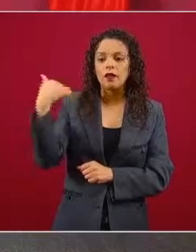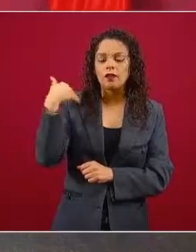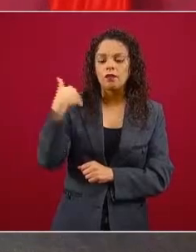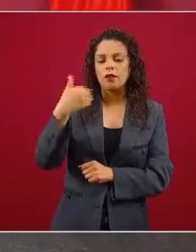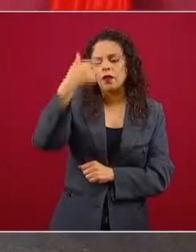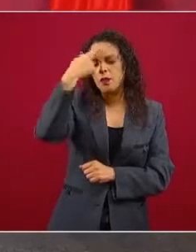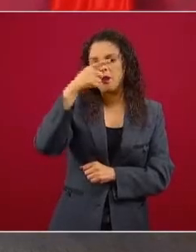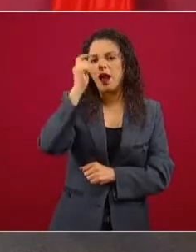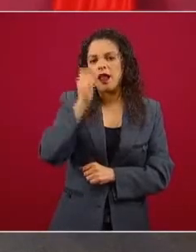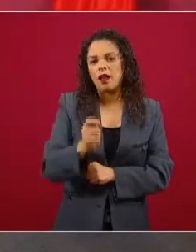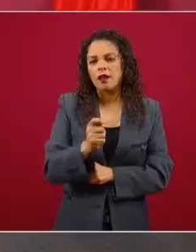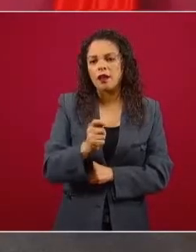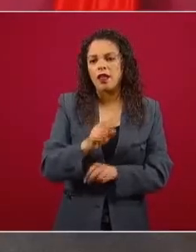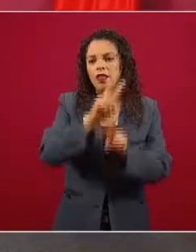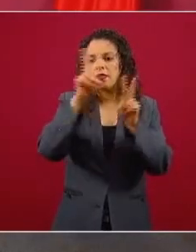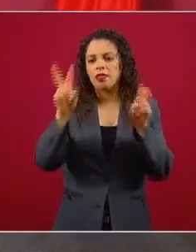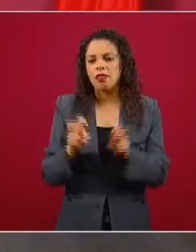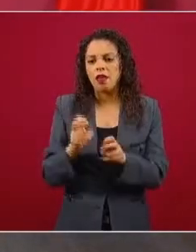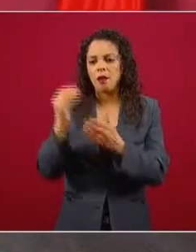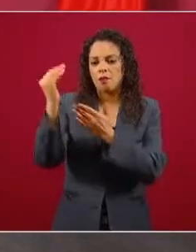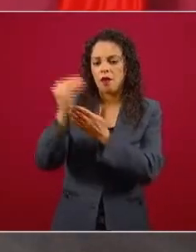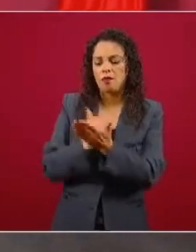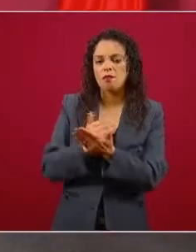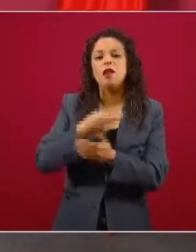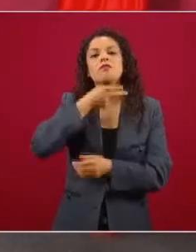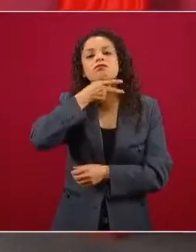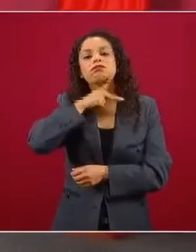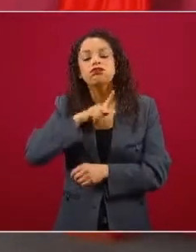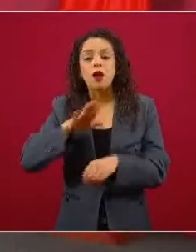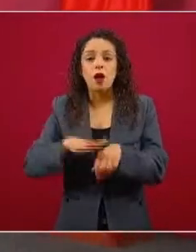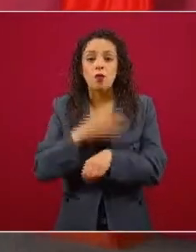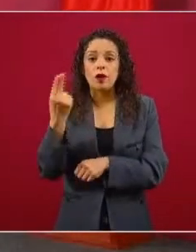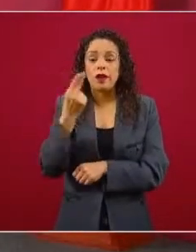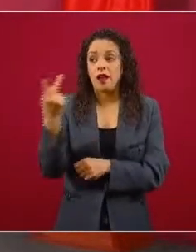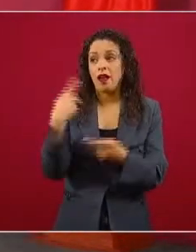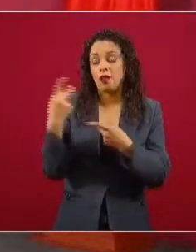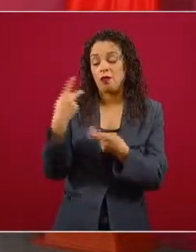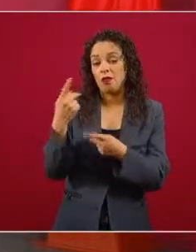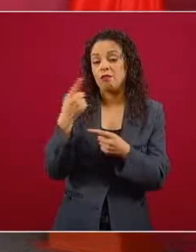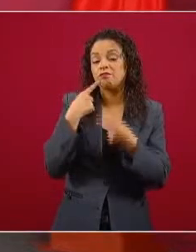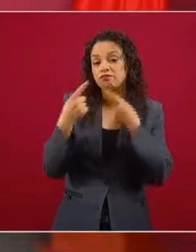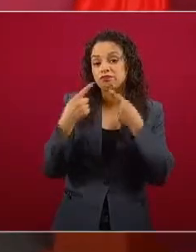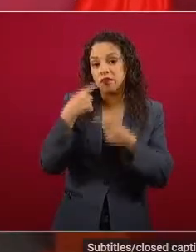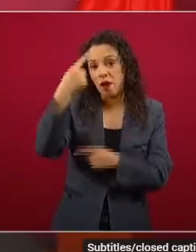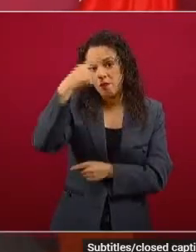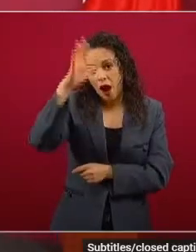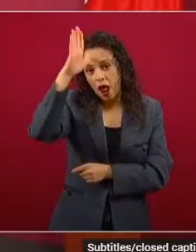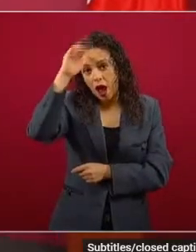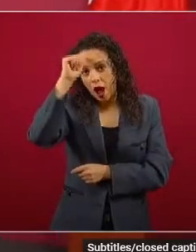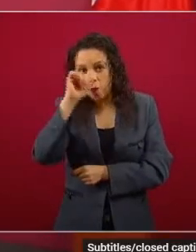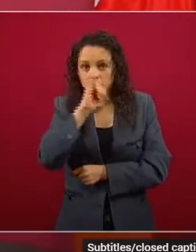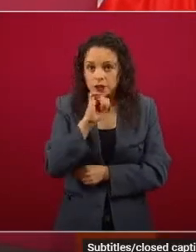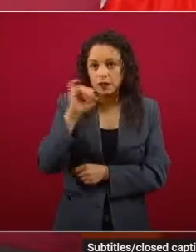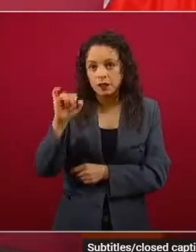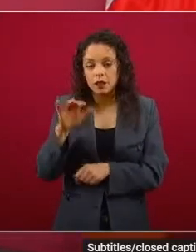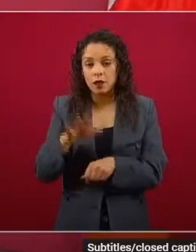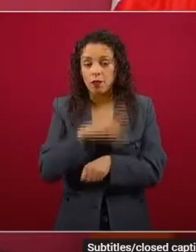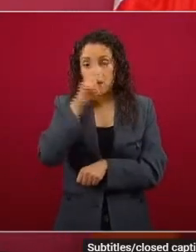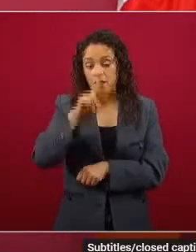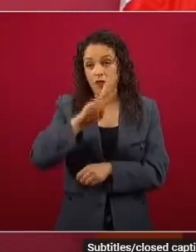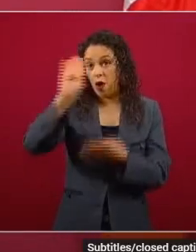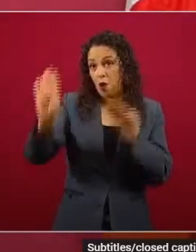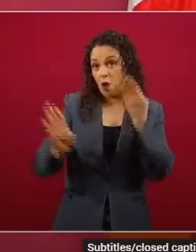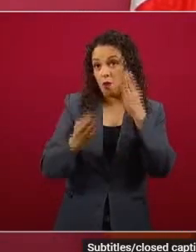petróleo para llegar a un acuerdo, porque estaba difícil la situación en el mundo de países productores